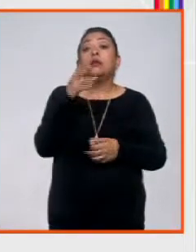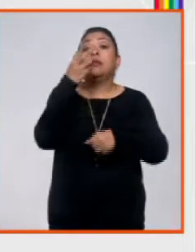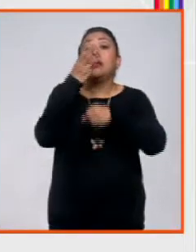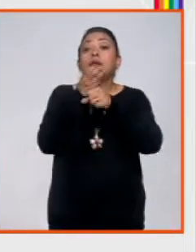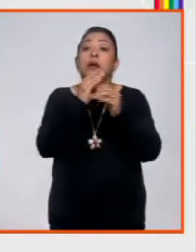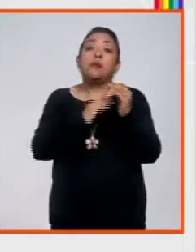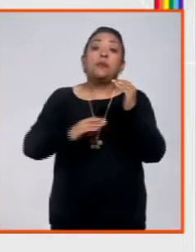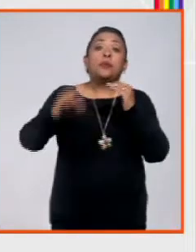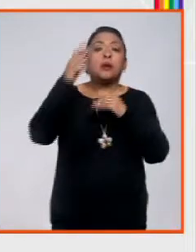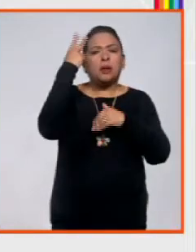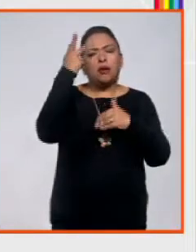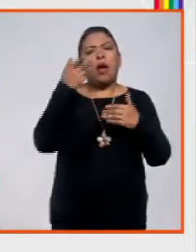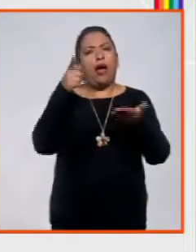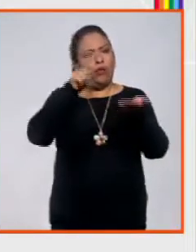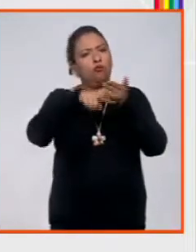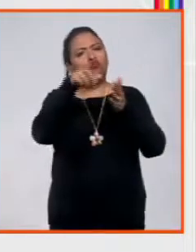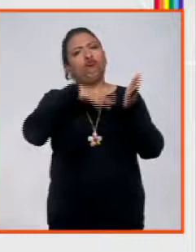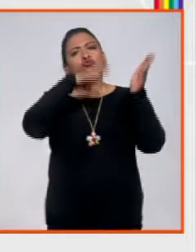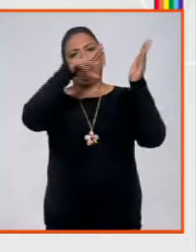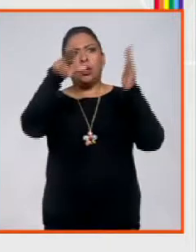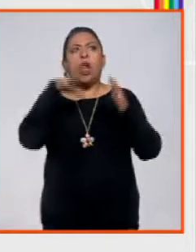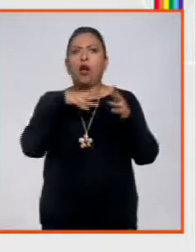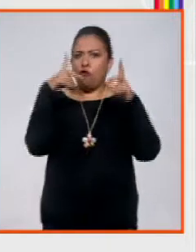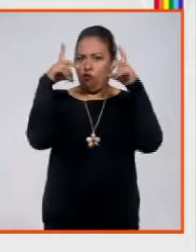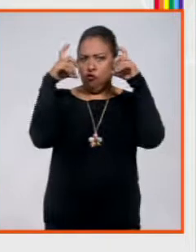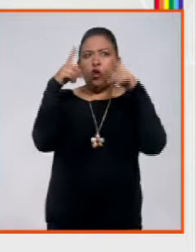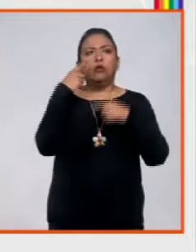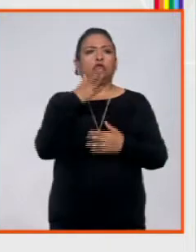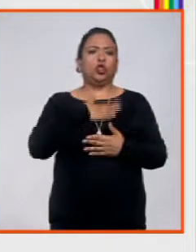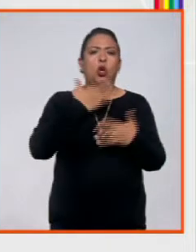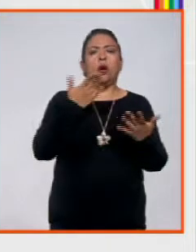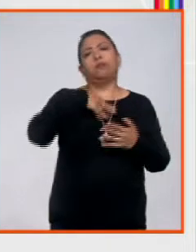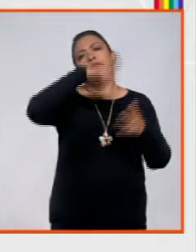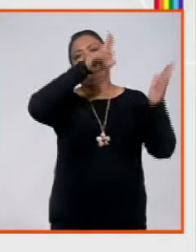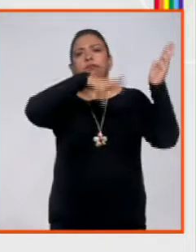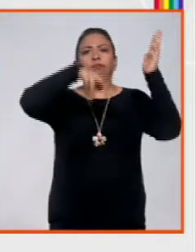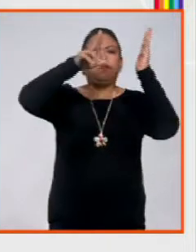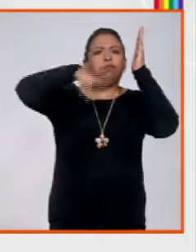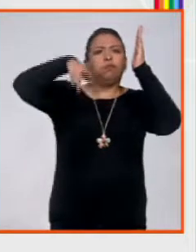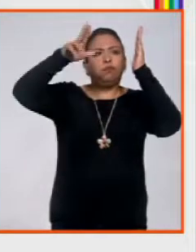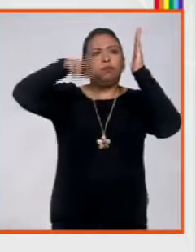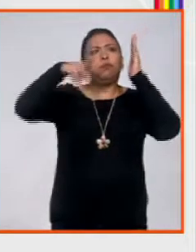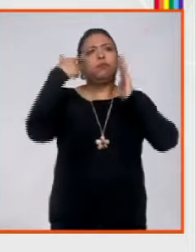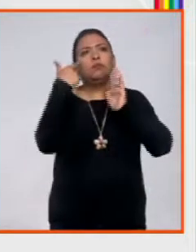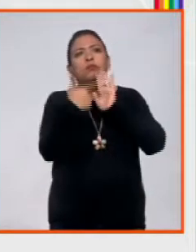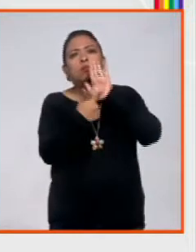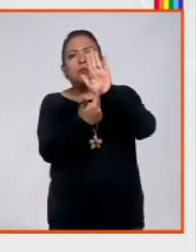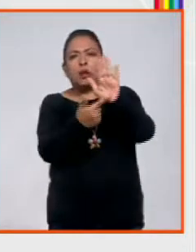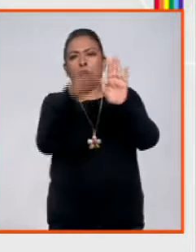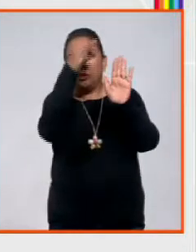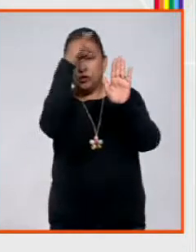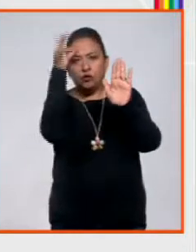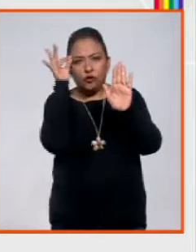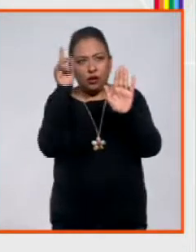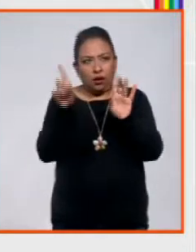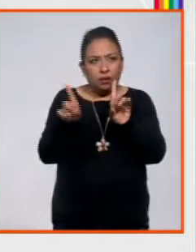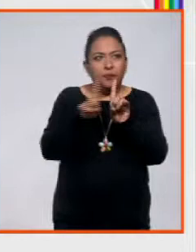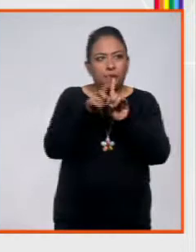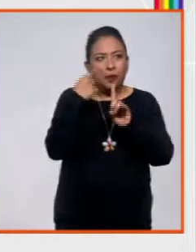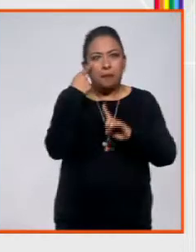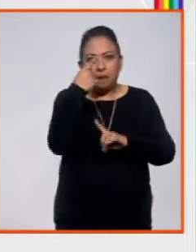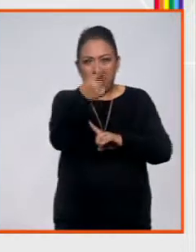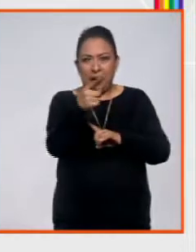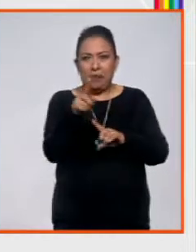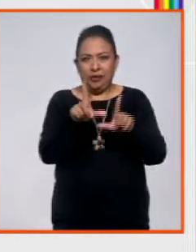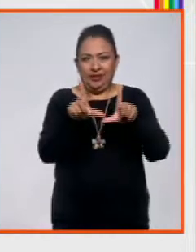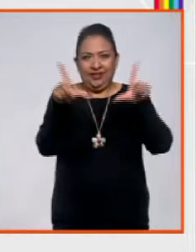piso de bellas artes para pintarlo hay fotos donde está diego ribera pintándolo y aparece ahí frida kahlo acompañándolo ahí lo vemos en